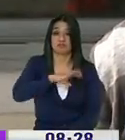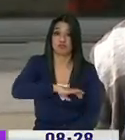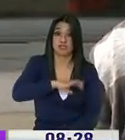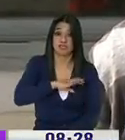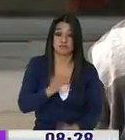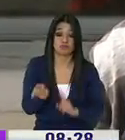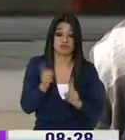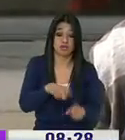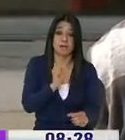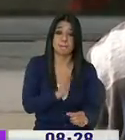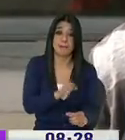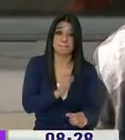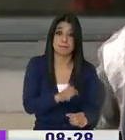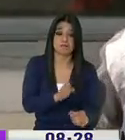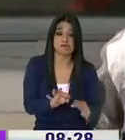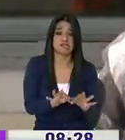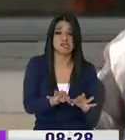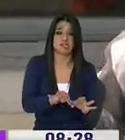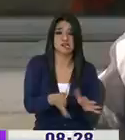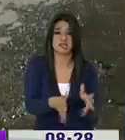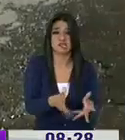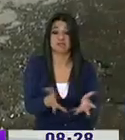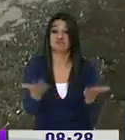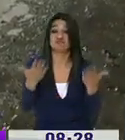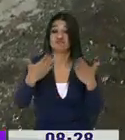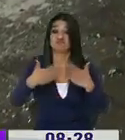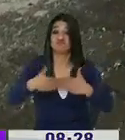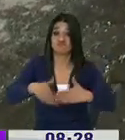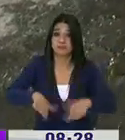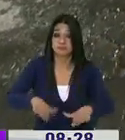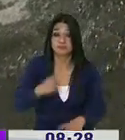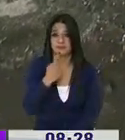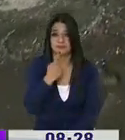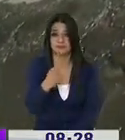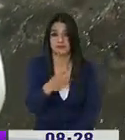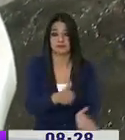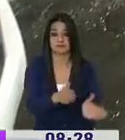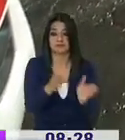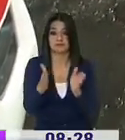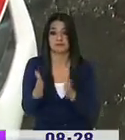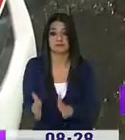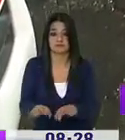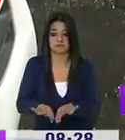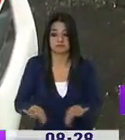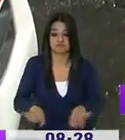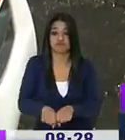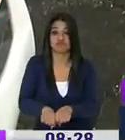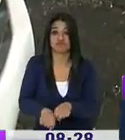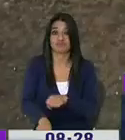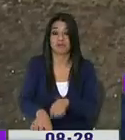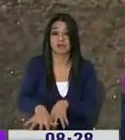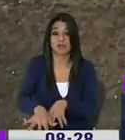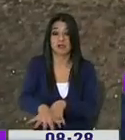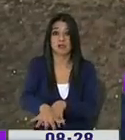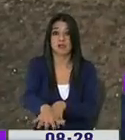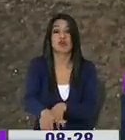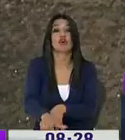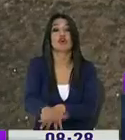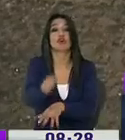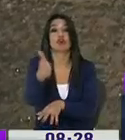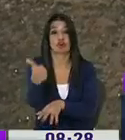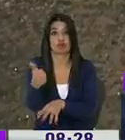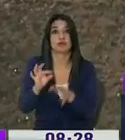y a medio ya acabó. Aseguran que paralela a esta fuga de agua existía otra que